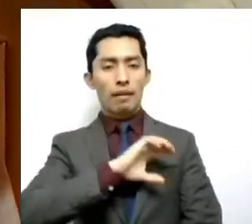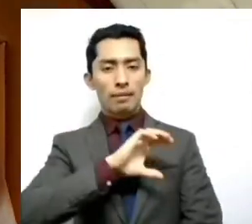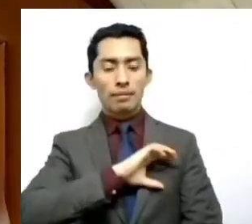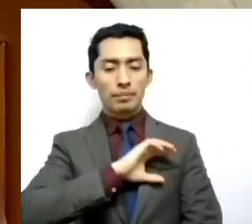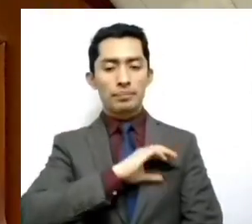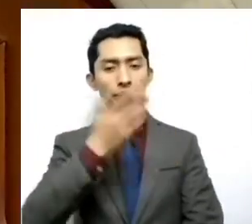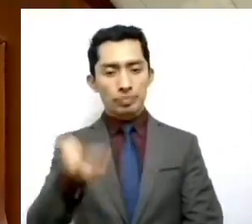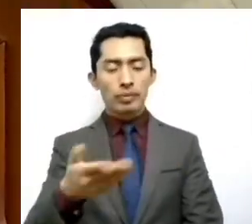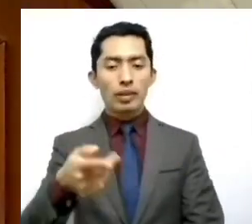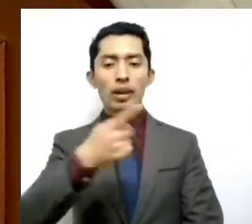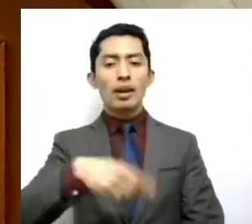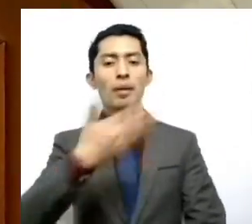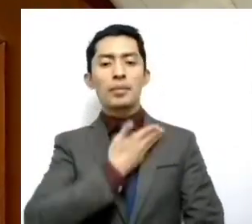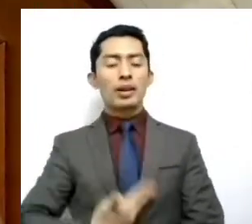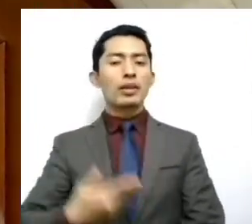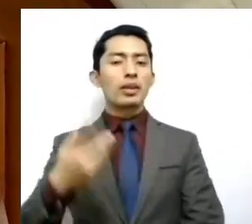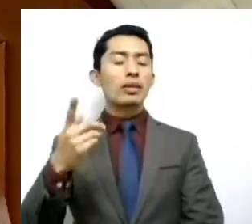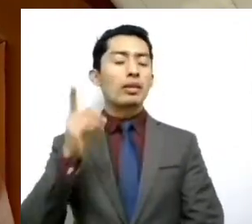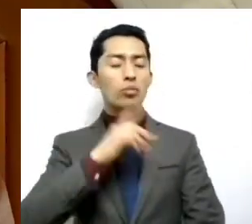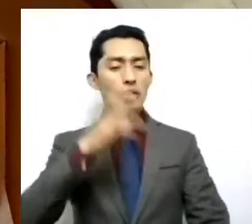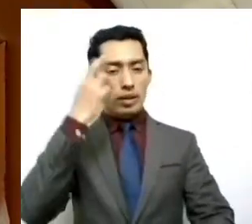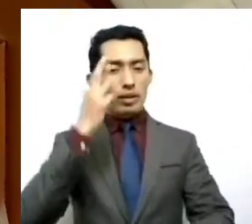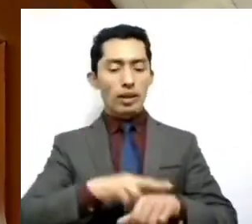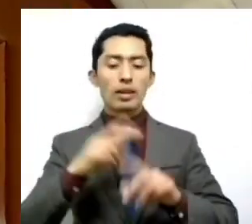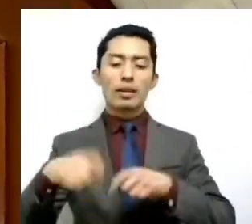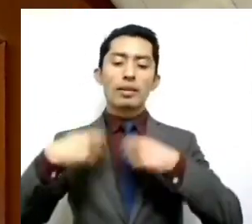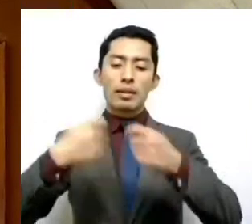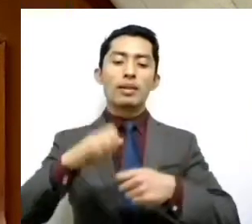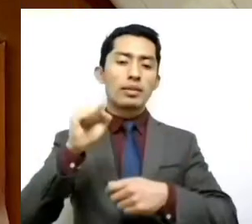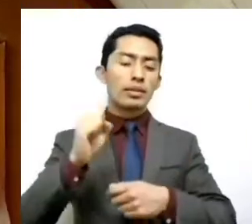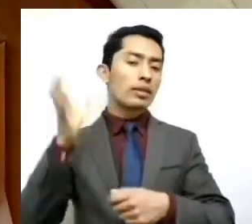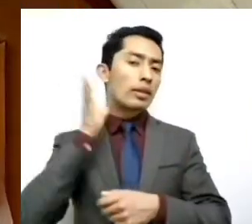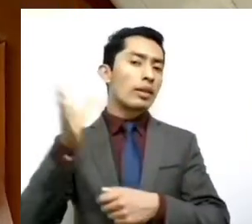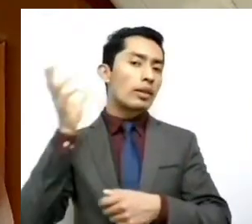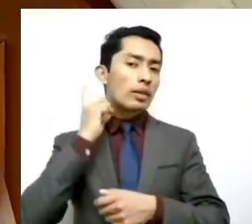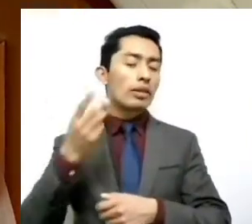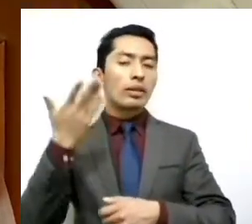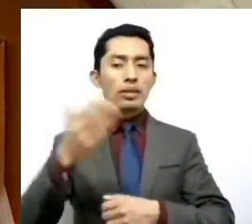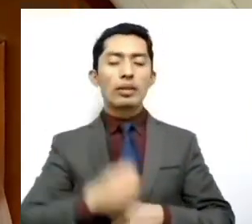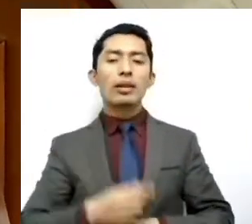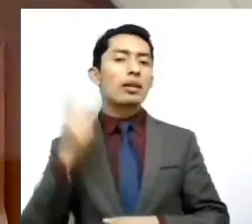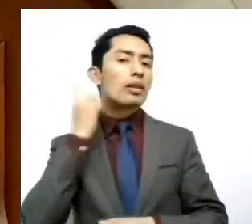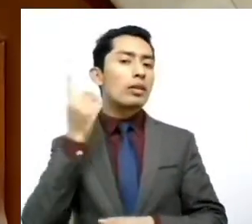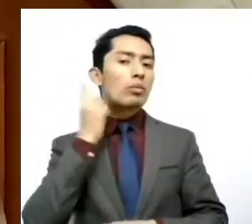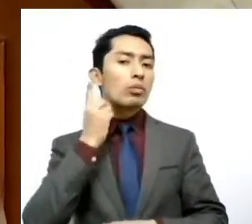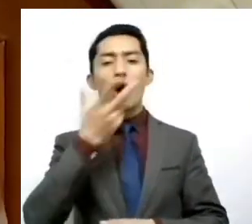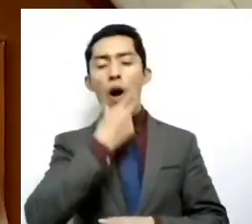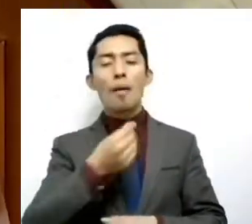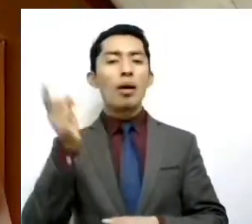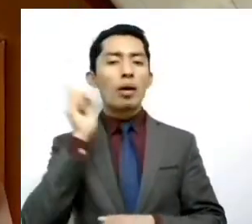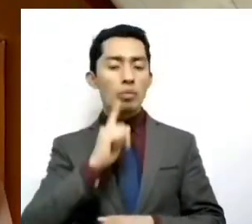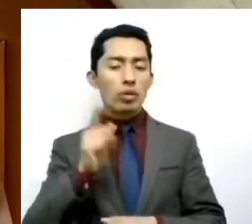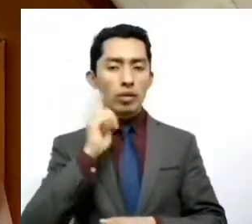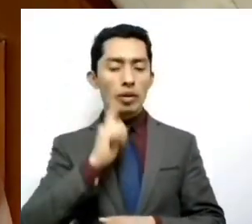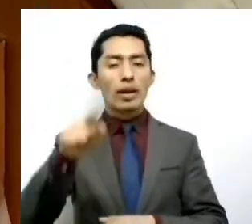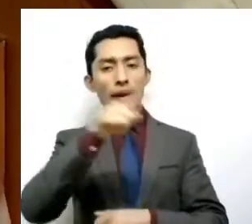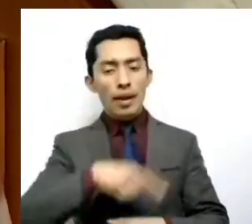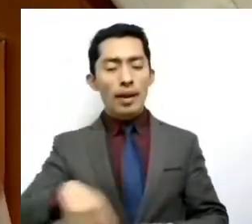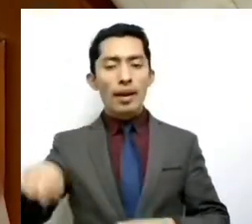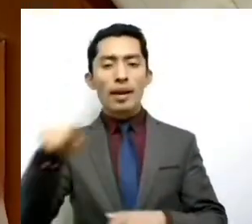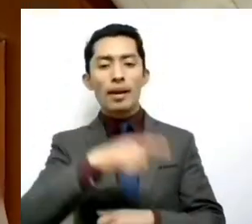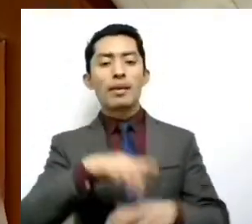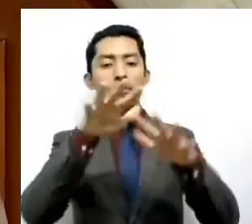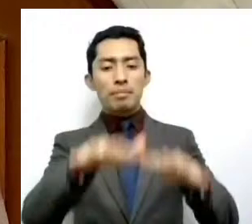A la presidenta de la directiva de la 60ª legislatura, diputados, diputadas que nos acompañan y a los que están